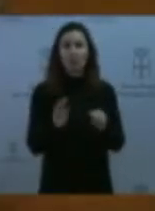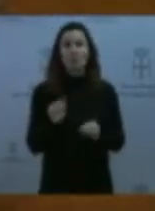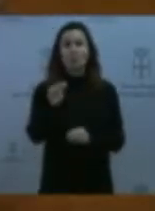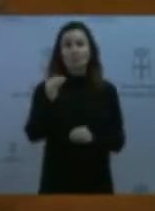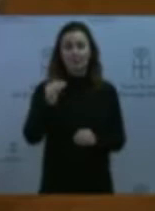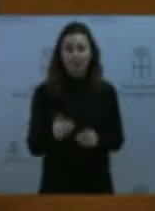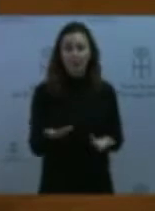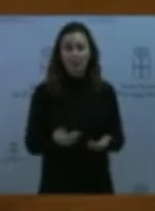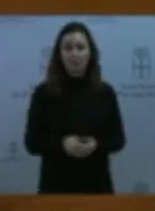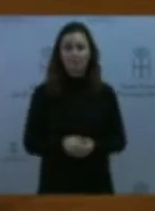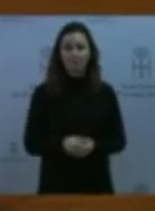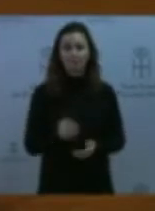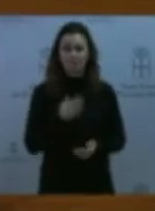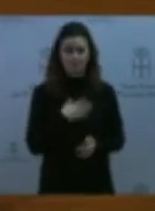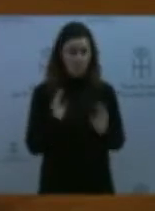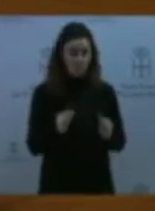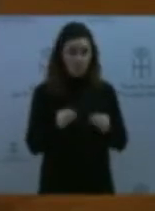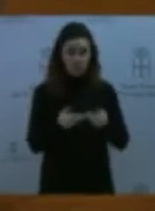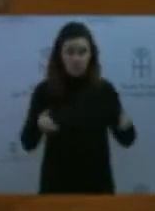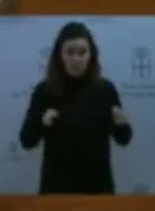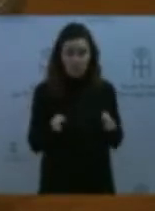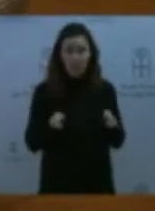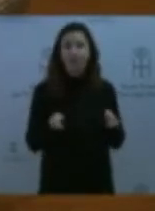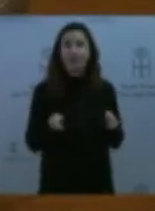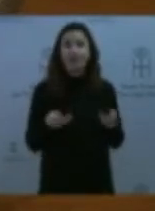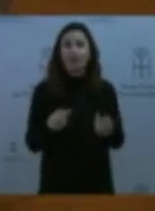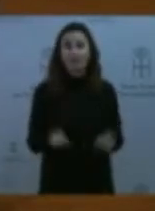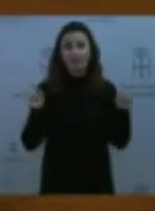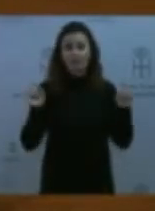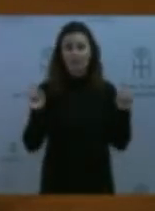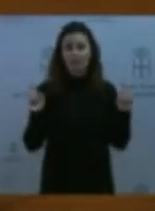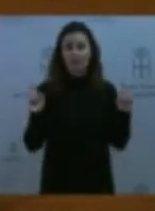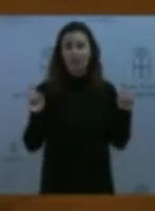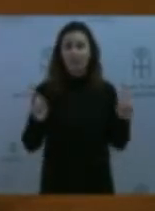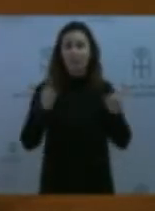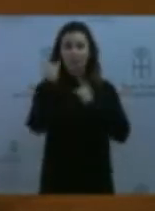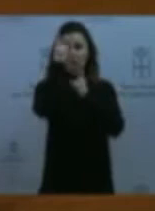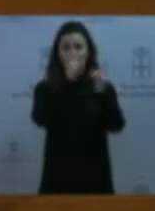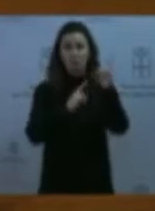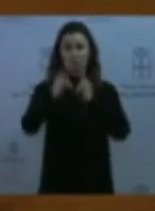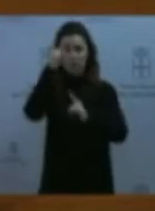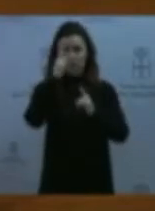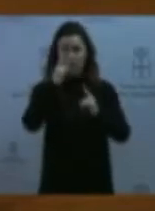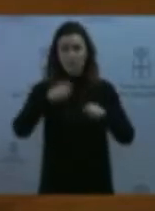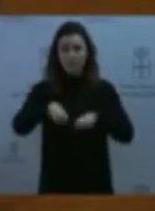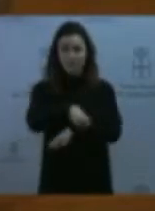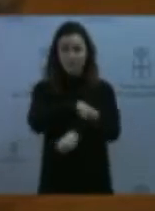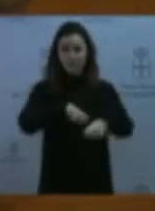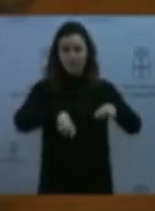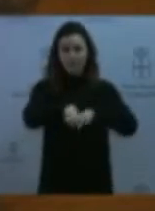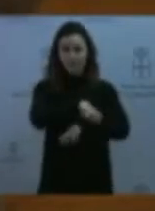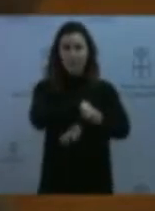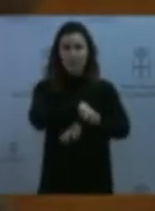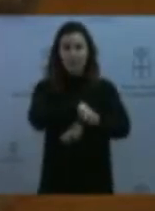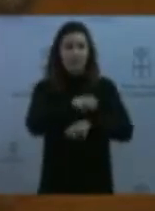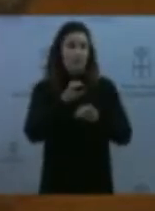acotamientos, y además, si se introduce ganado en la zona acotada, arbolada, el dueño debe de cerrar el terreno, pero